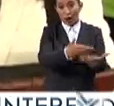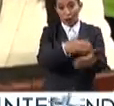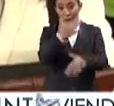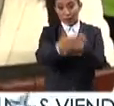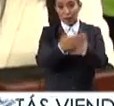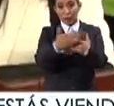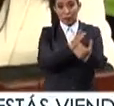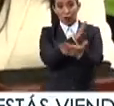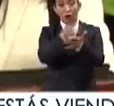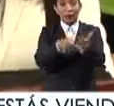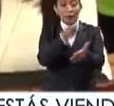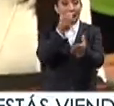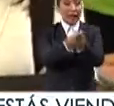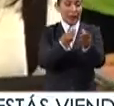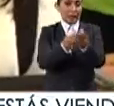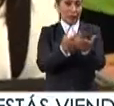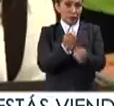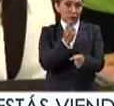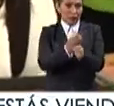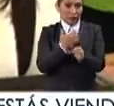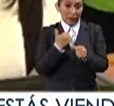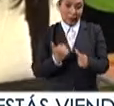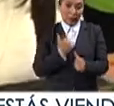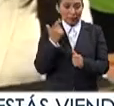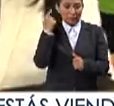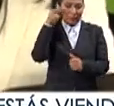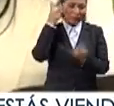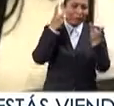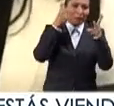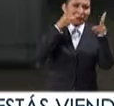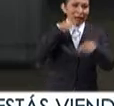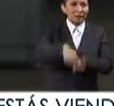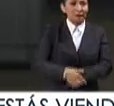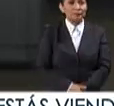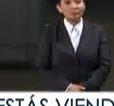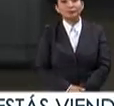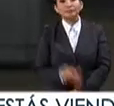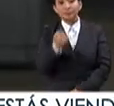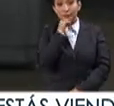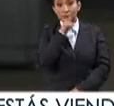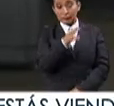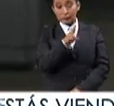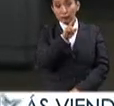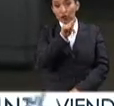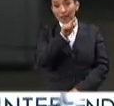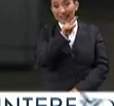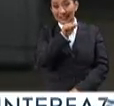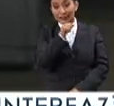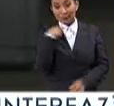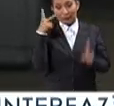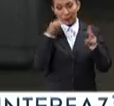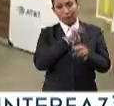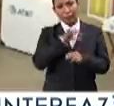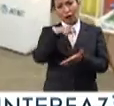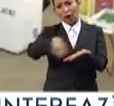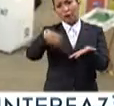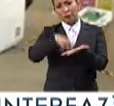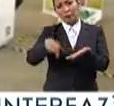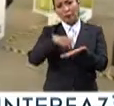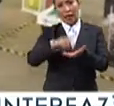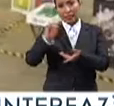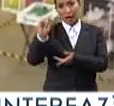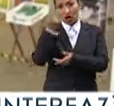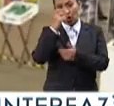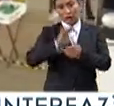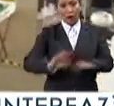va a alentar a los chicos a clase es que es una buena oportunidad que se den la vueltecita por acá además de útiles los visitantes pueden comprar aparatos